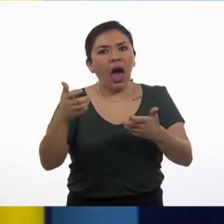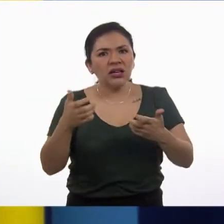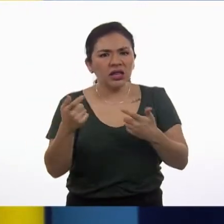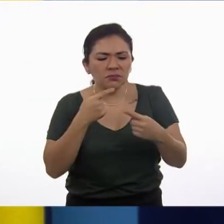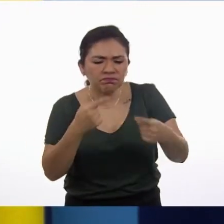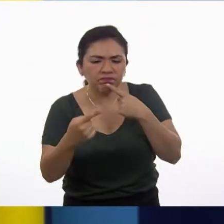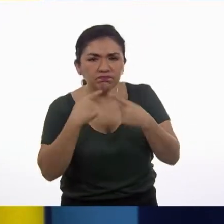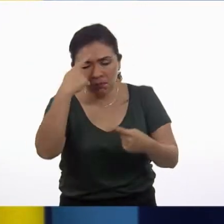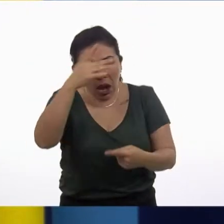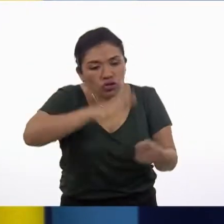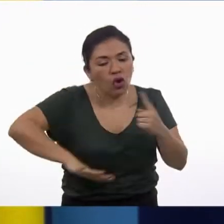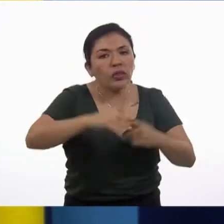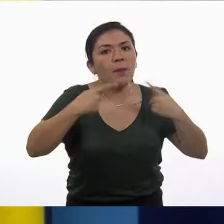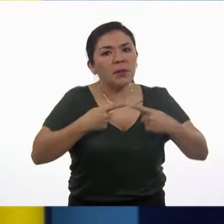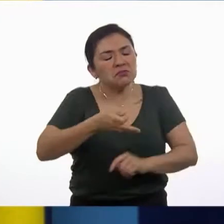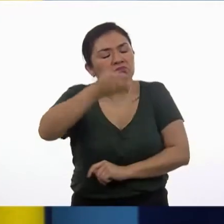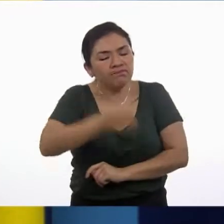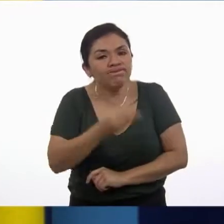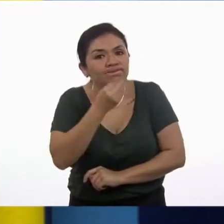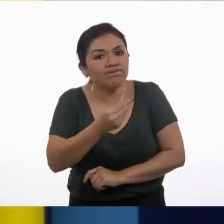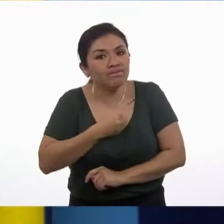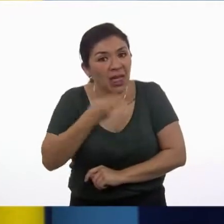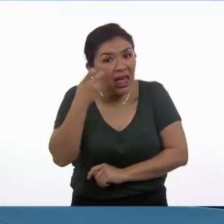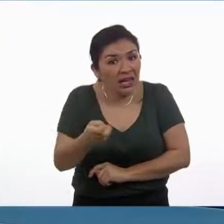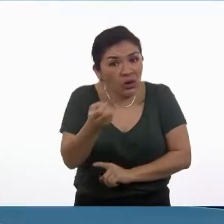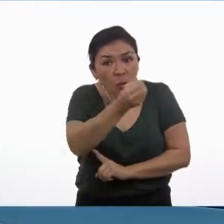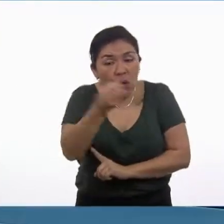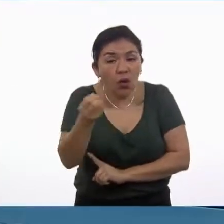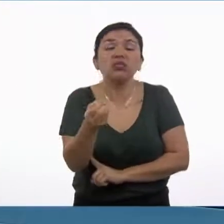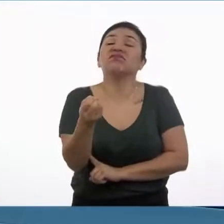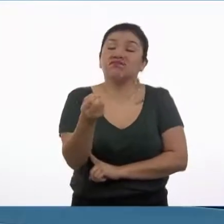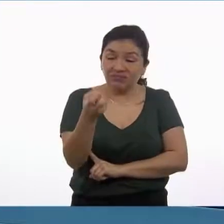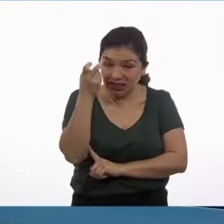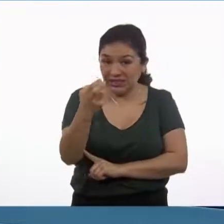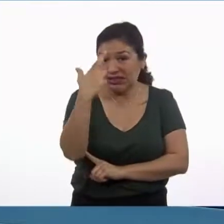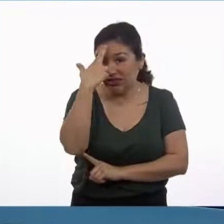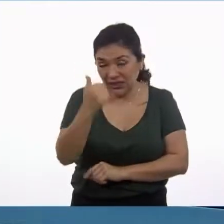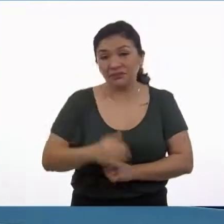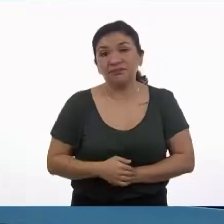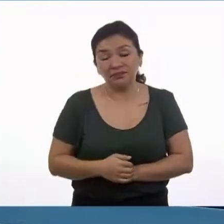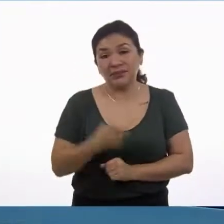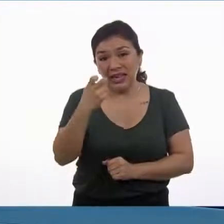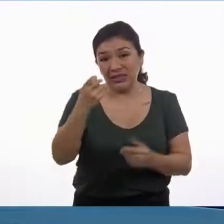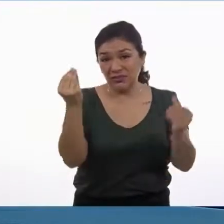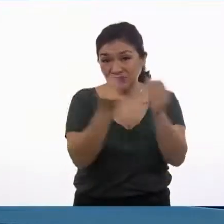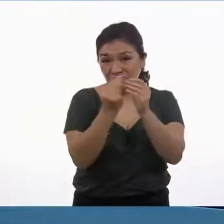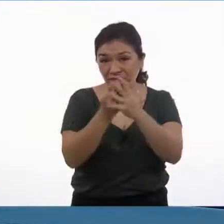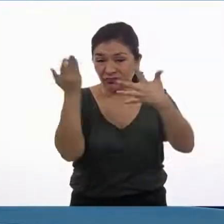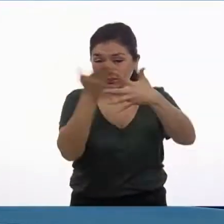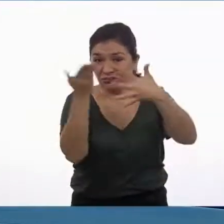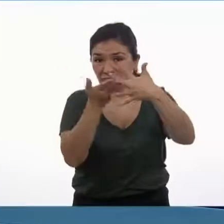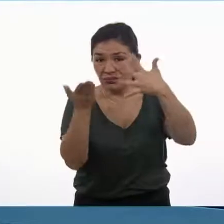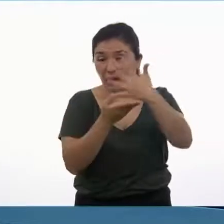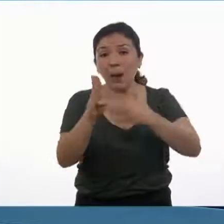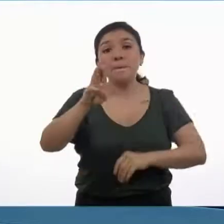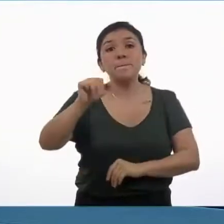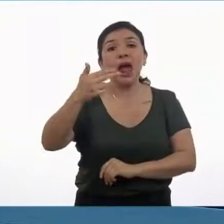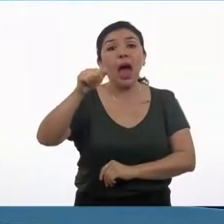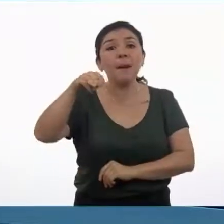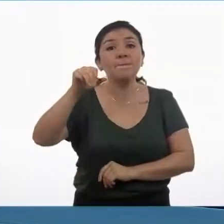aceptaran esta organización por casta, ¿cierto? Así es. De acuerdo con esta clasificación, los